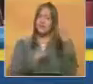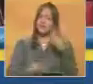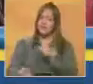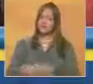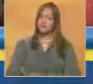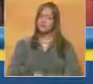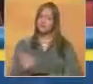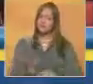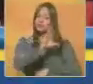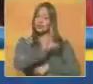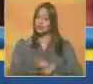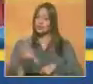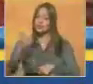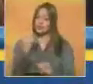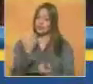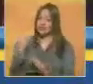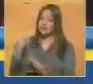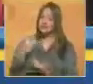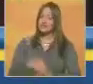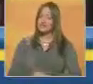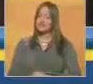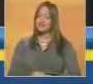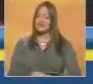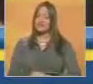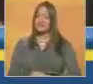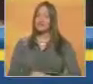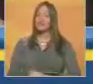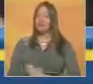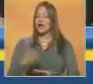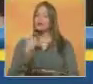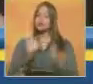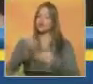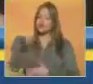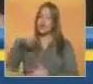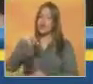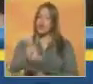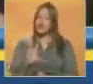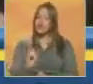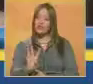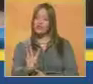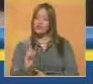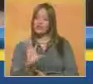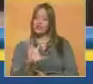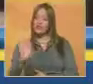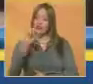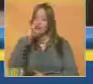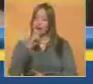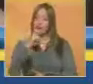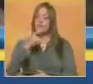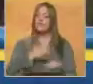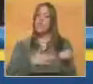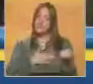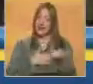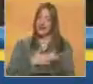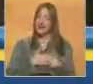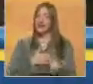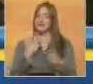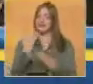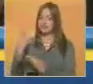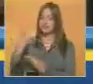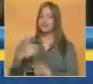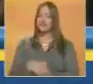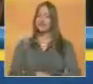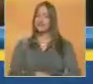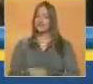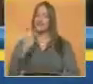Los músicos de la orquesta La de Ayer, con música de los años 30, 40 y 50, bailaron a los chicos de la